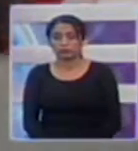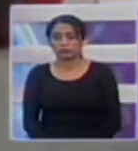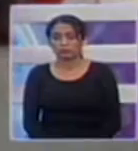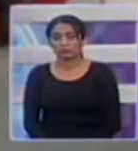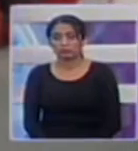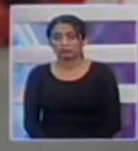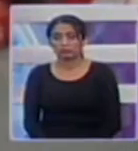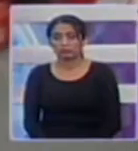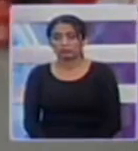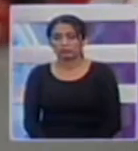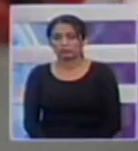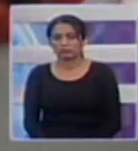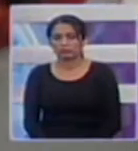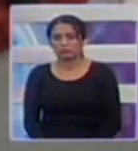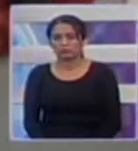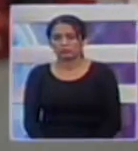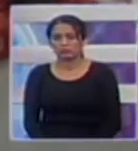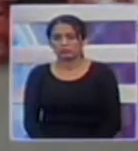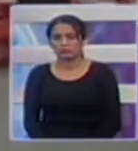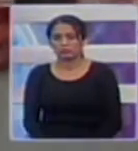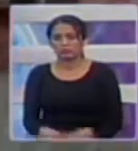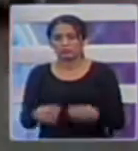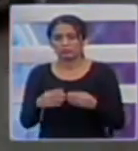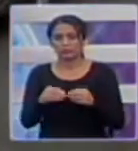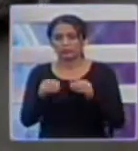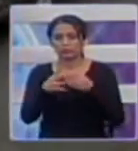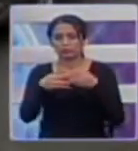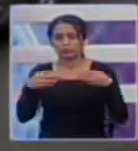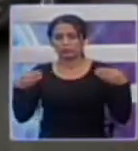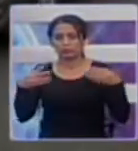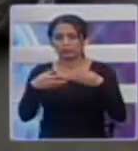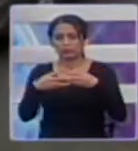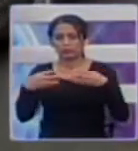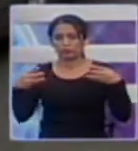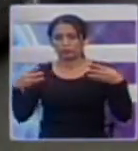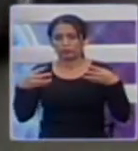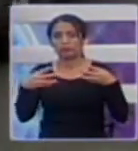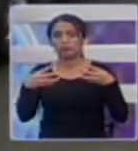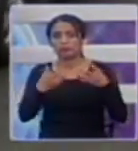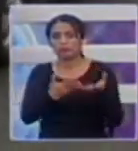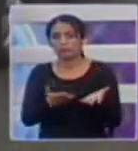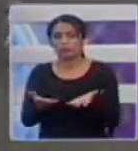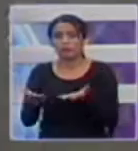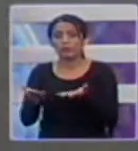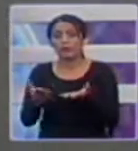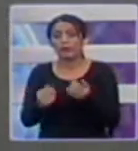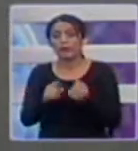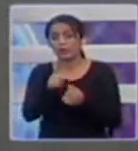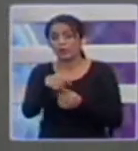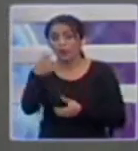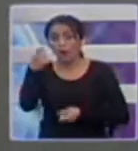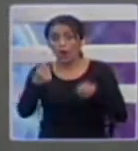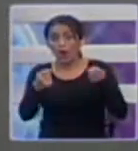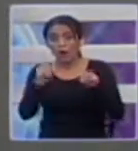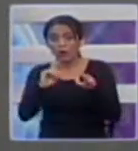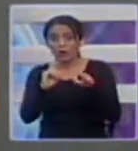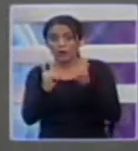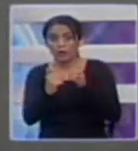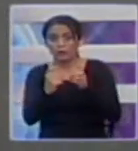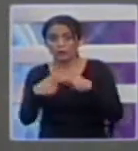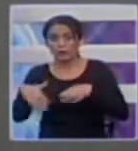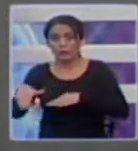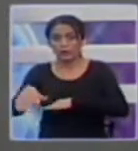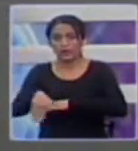La colocación de estos muros plásticos es para que los conductores de buses urbanos circulen por los nuevos carriles habilitados por la Autoridad